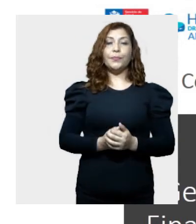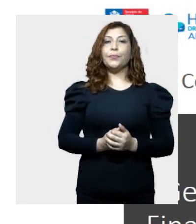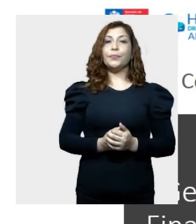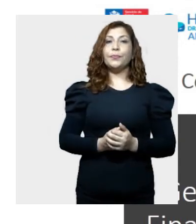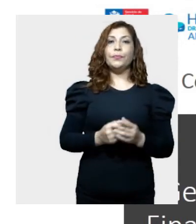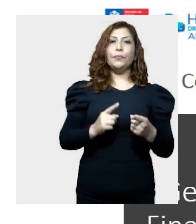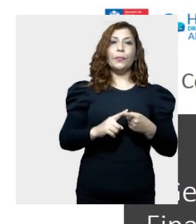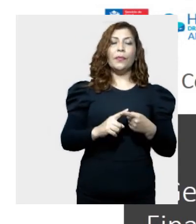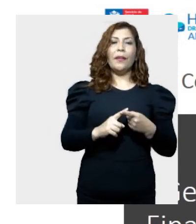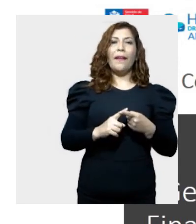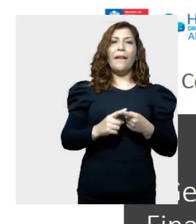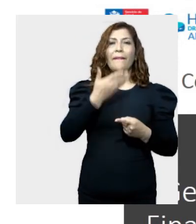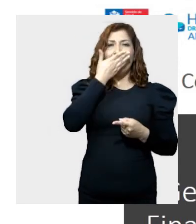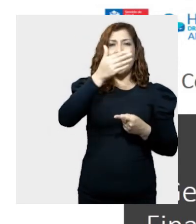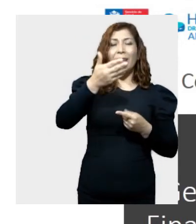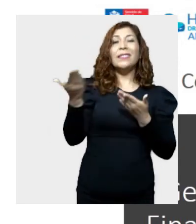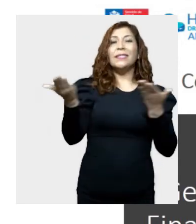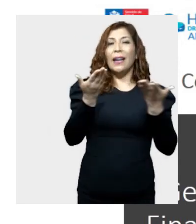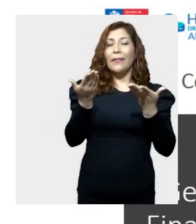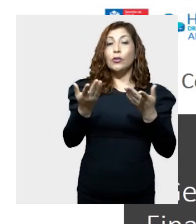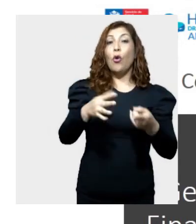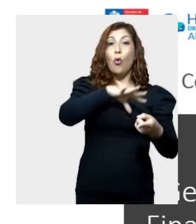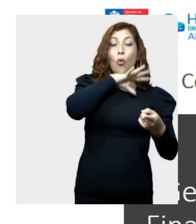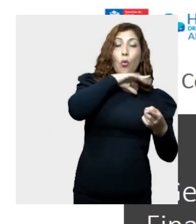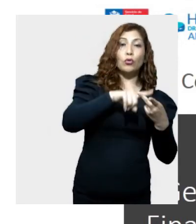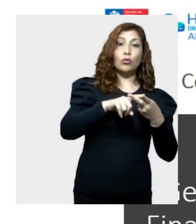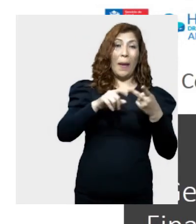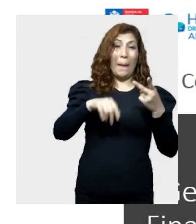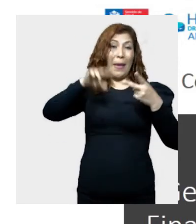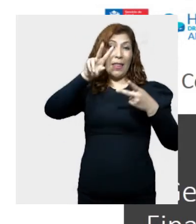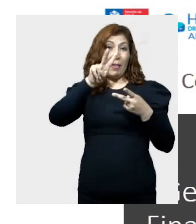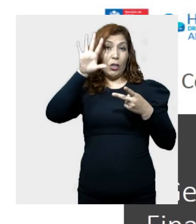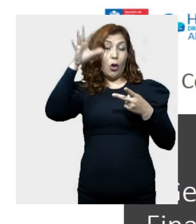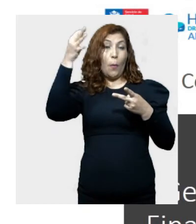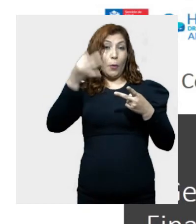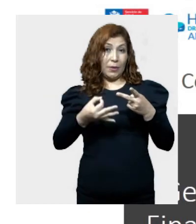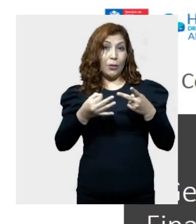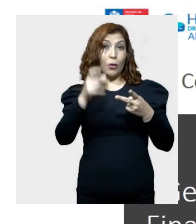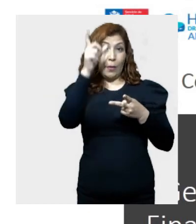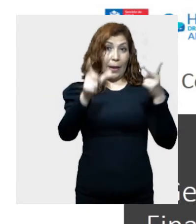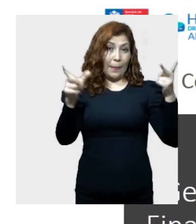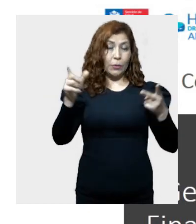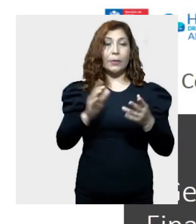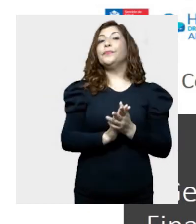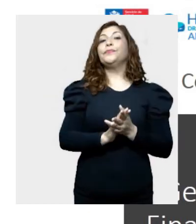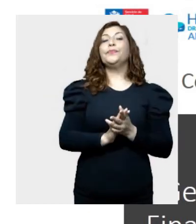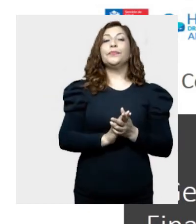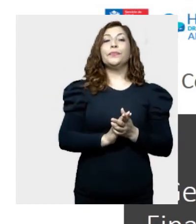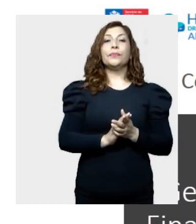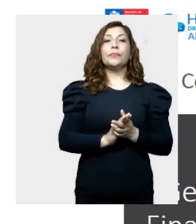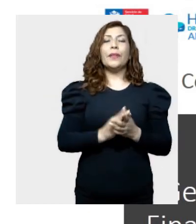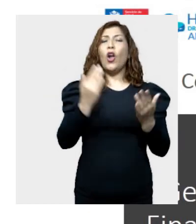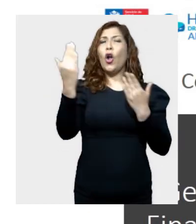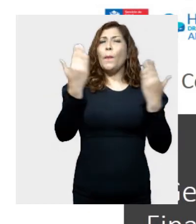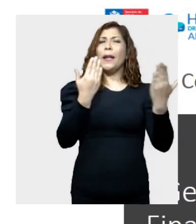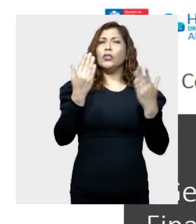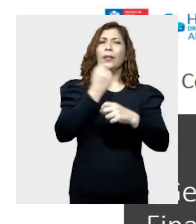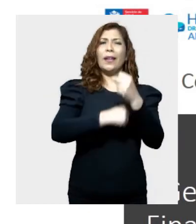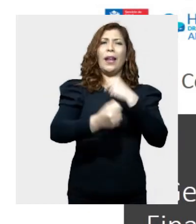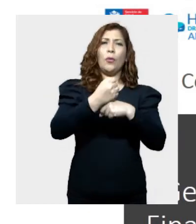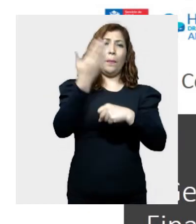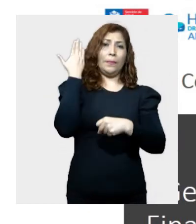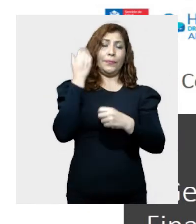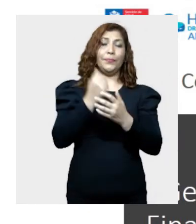componen bienes y servicios de consumo y sobre el 25% el personal. En comparación al ejercicio del año